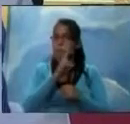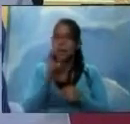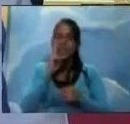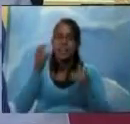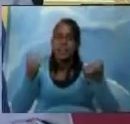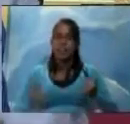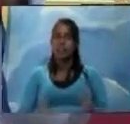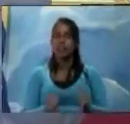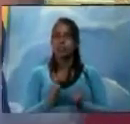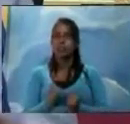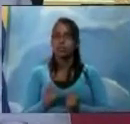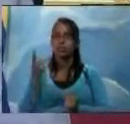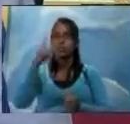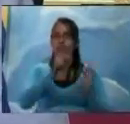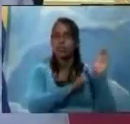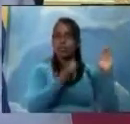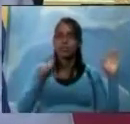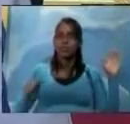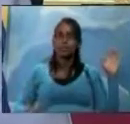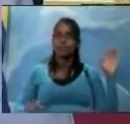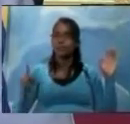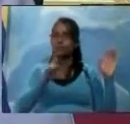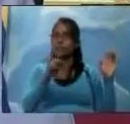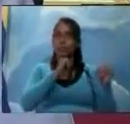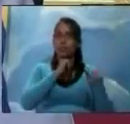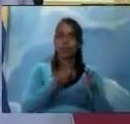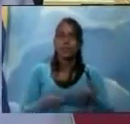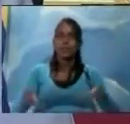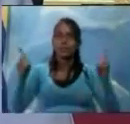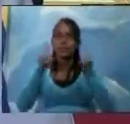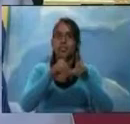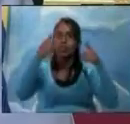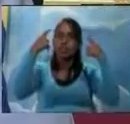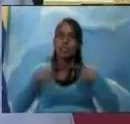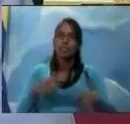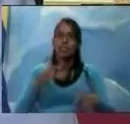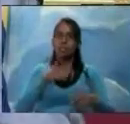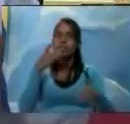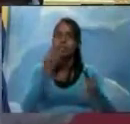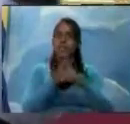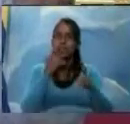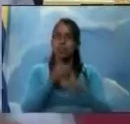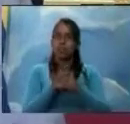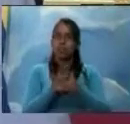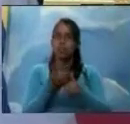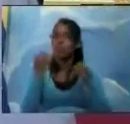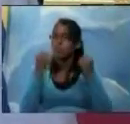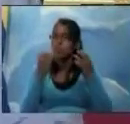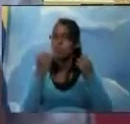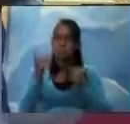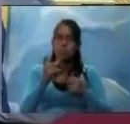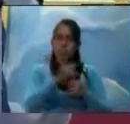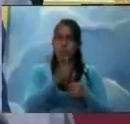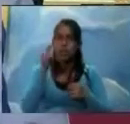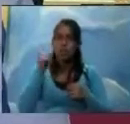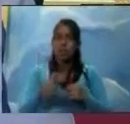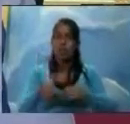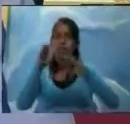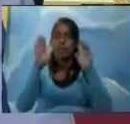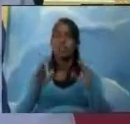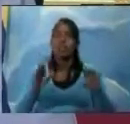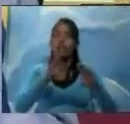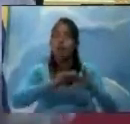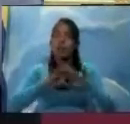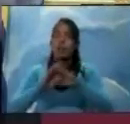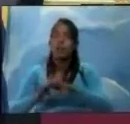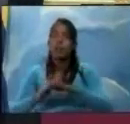hijo por el Señor no es digno de ser mi discípulo, dice el Señor. Ahora hay muchas personas que hoy han detenido el